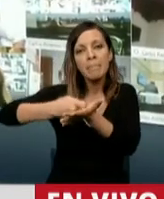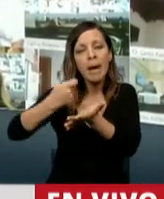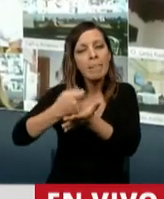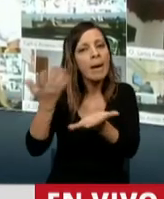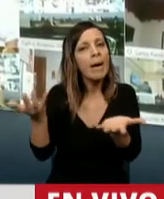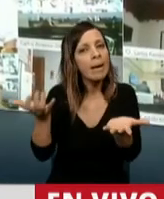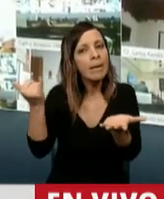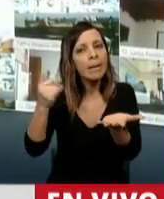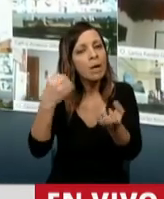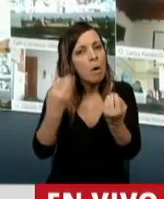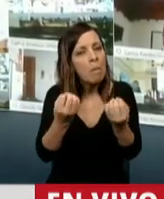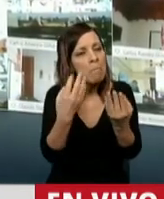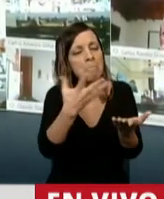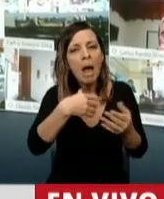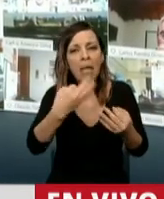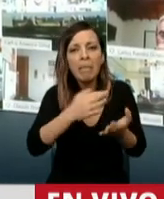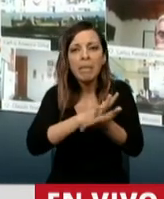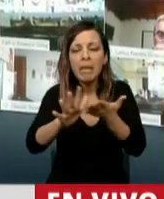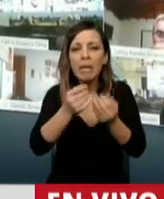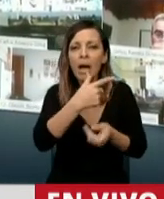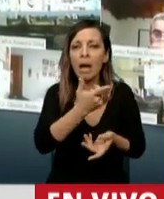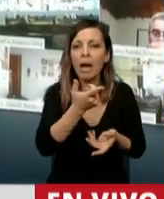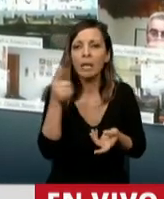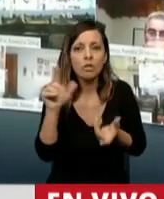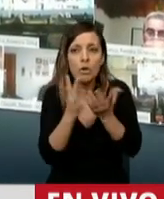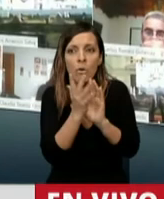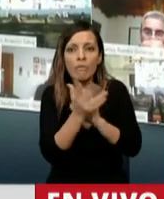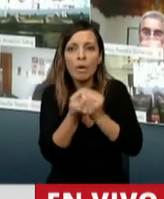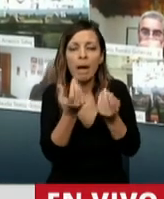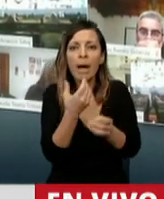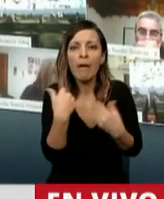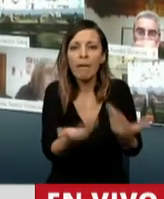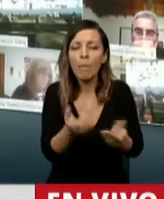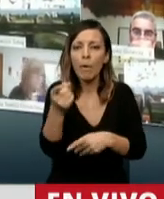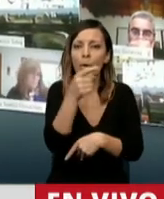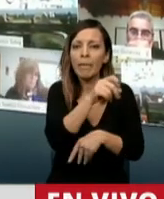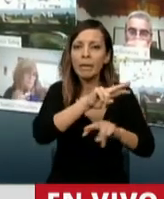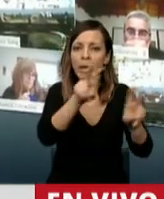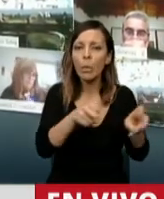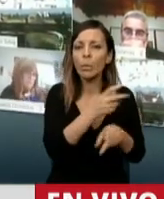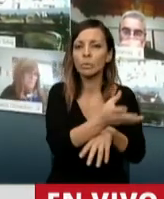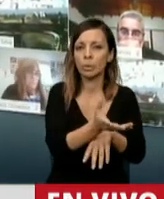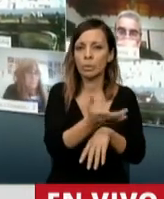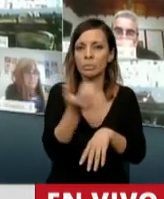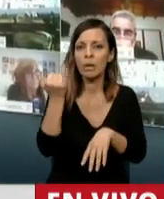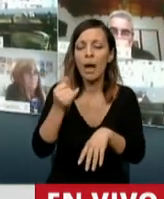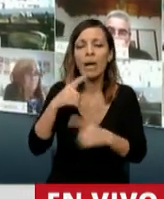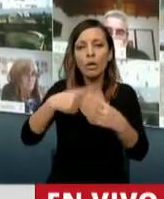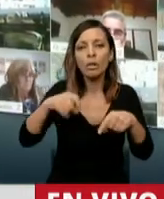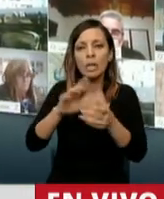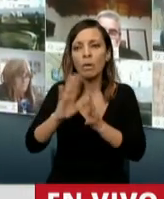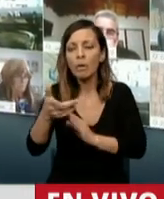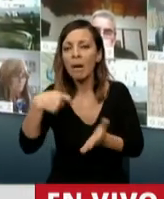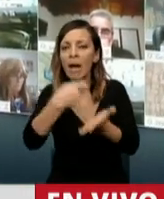a favor con la AFIP y que no pueden disponer de ese recurso, lo que convierte en financistas de un Estado pesado